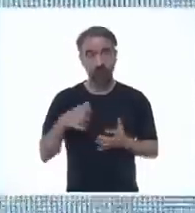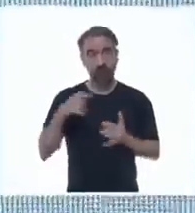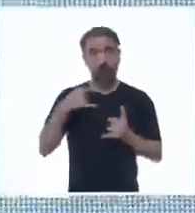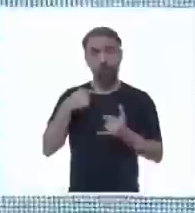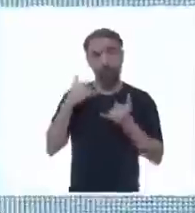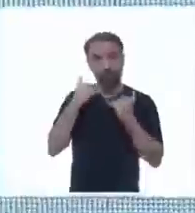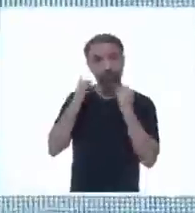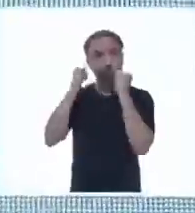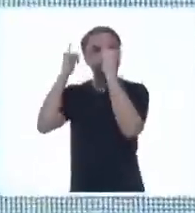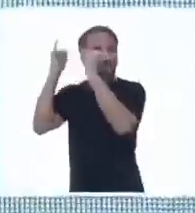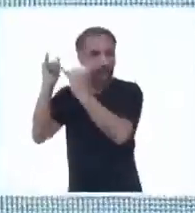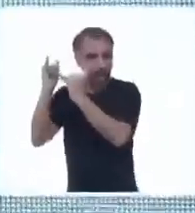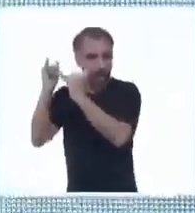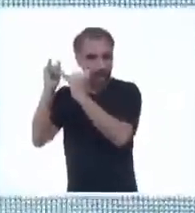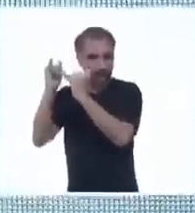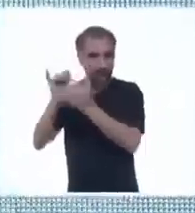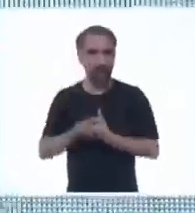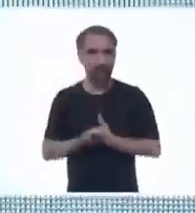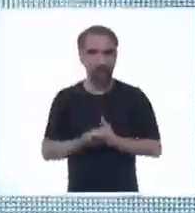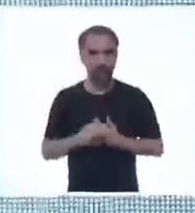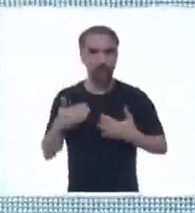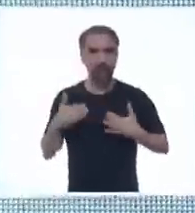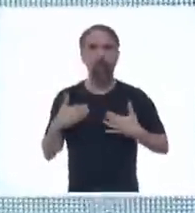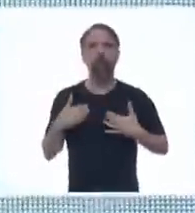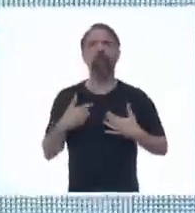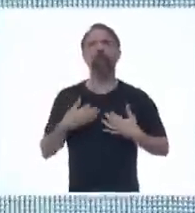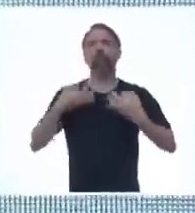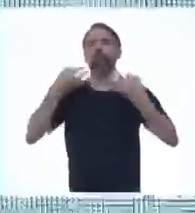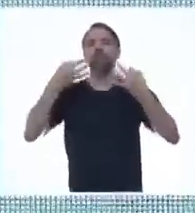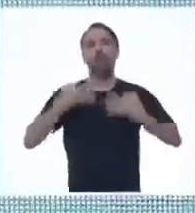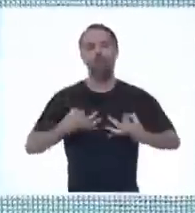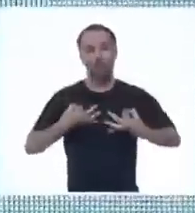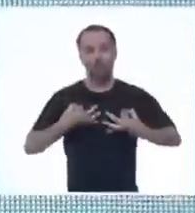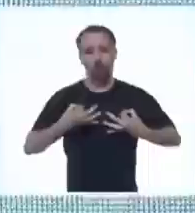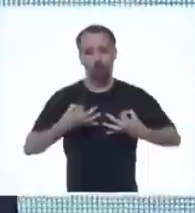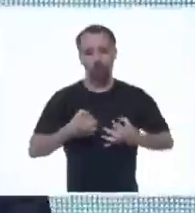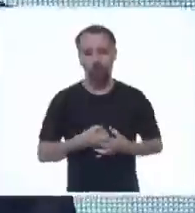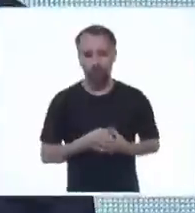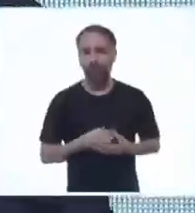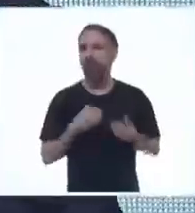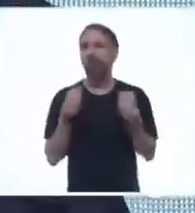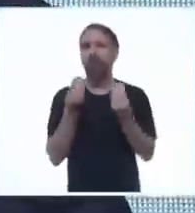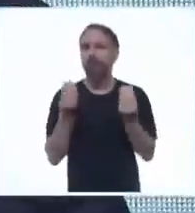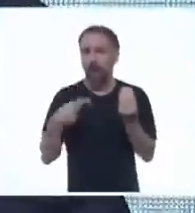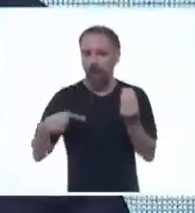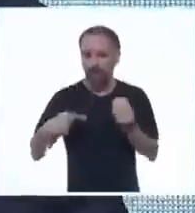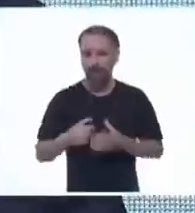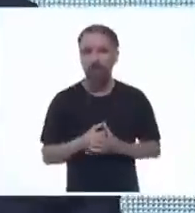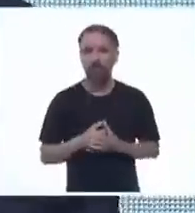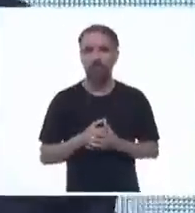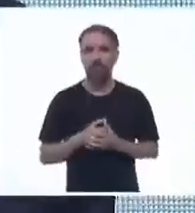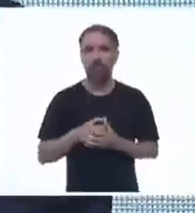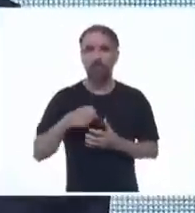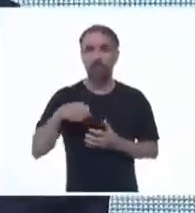Y les transmití mi convicción de que ese